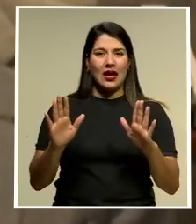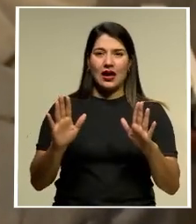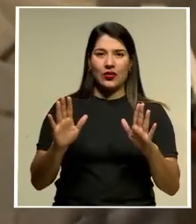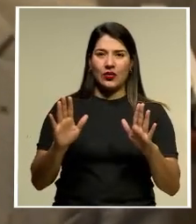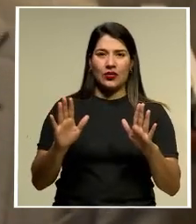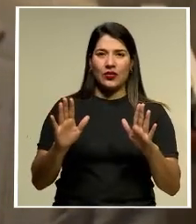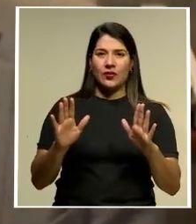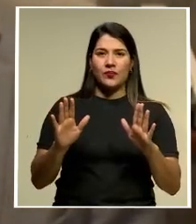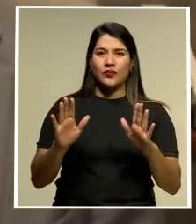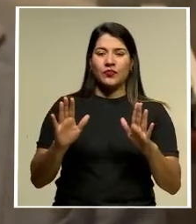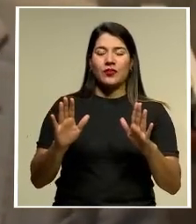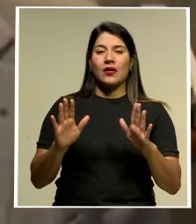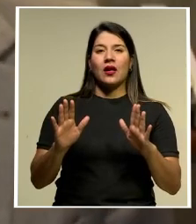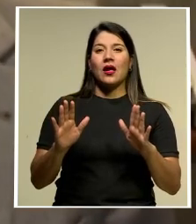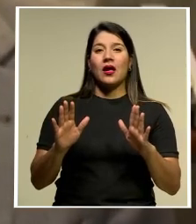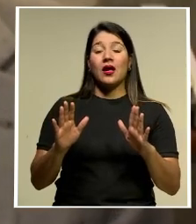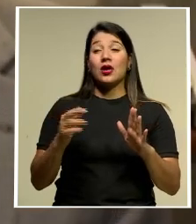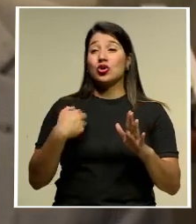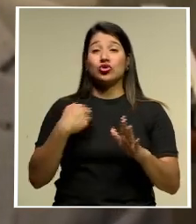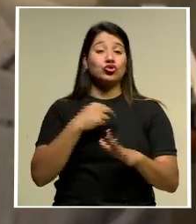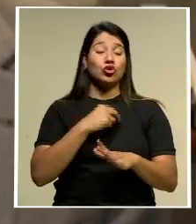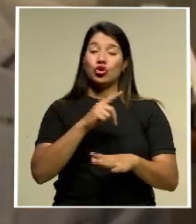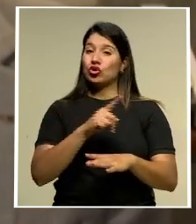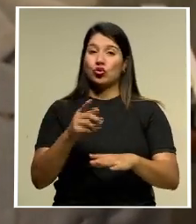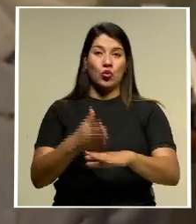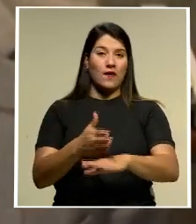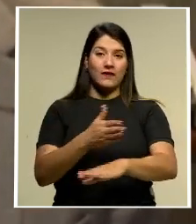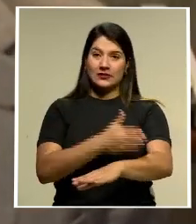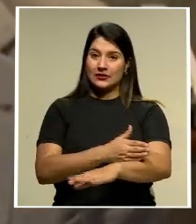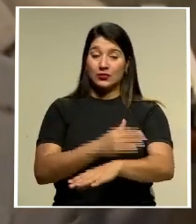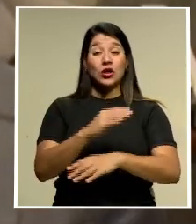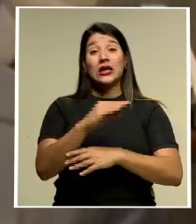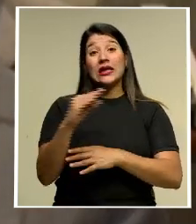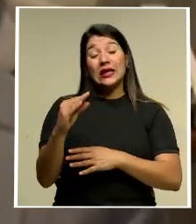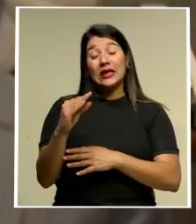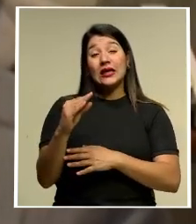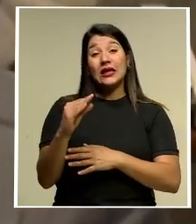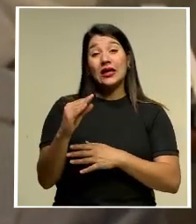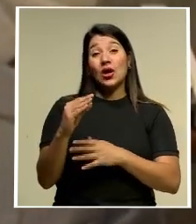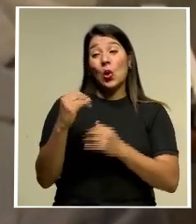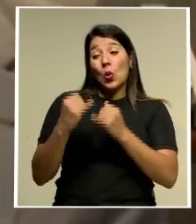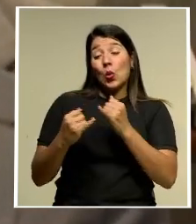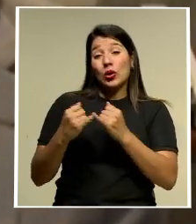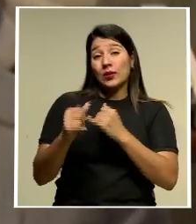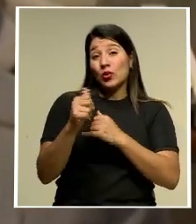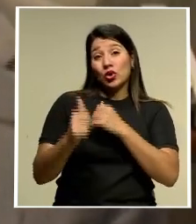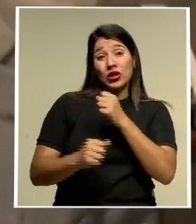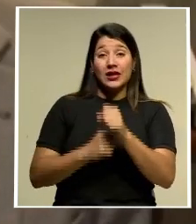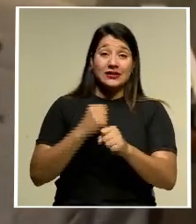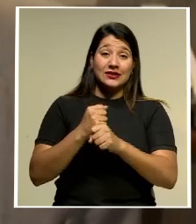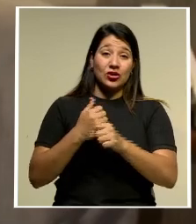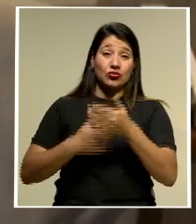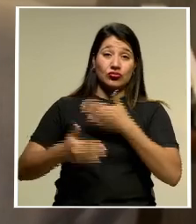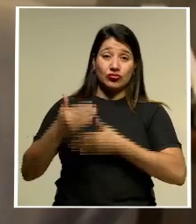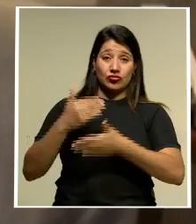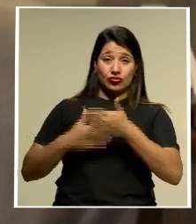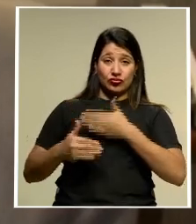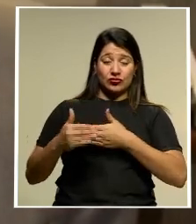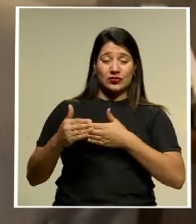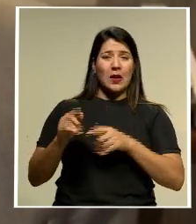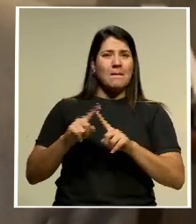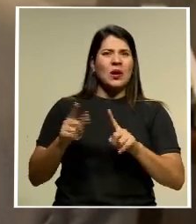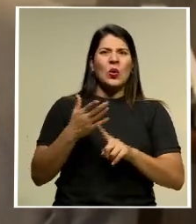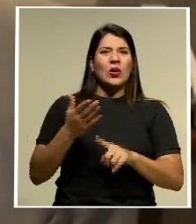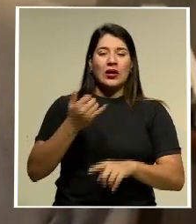al pasar el siglo, de que no estamos avanzando, y obviamente los últimos 10 años fueron de retroceso, como usted dice. Ahora, ¿qué fue lo que